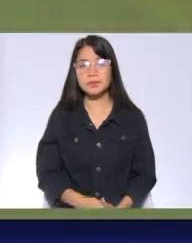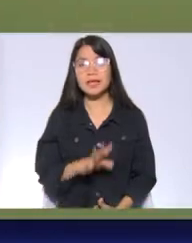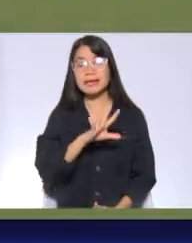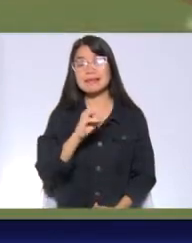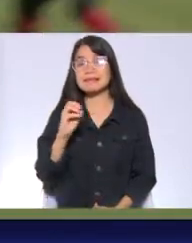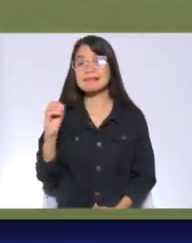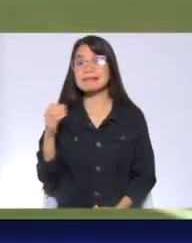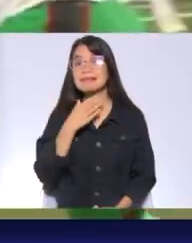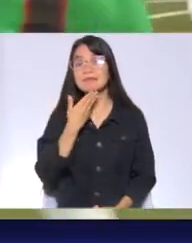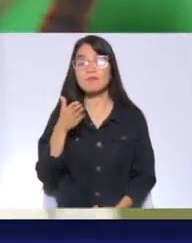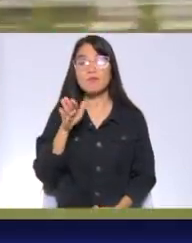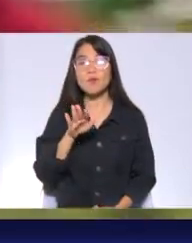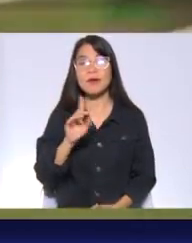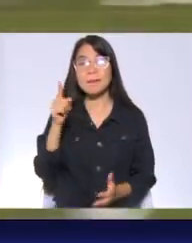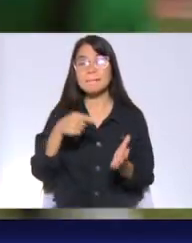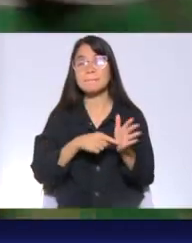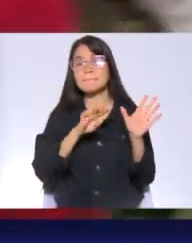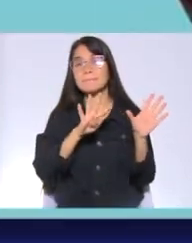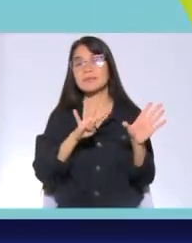desde 1945.